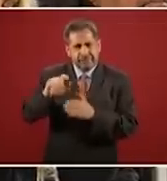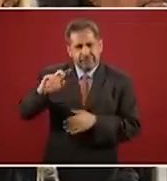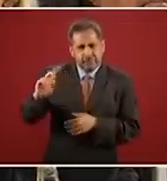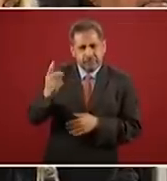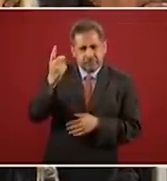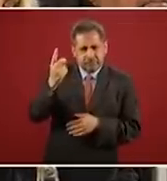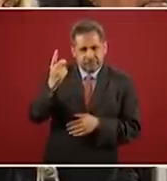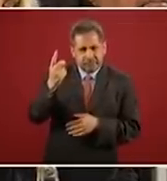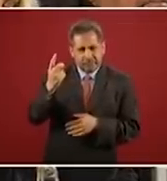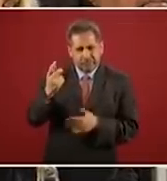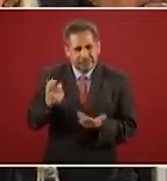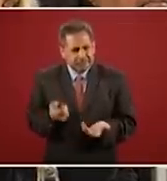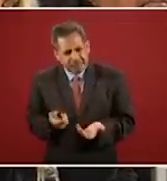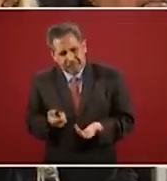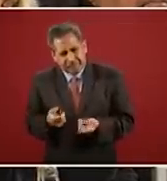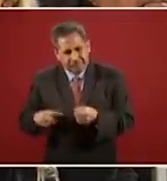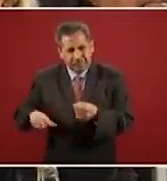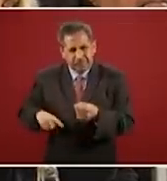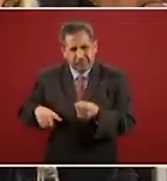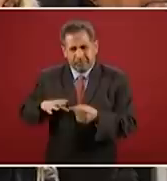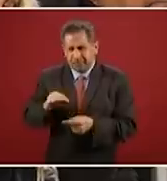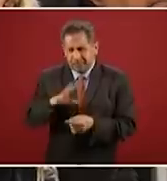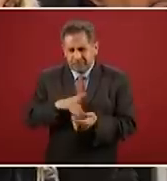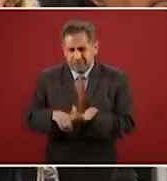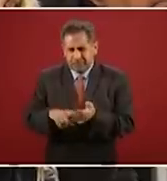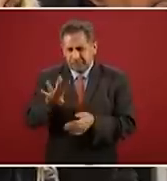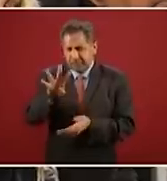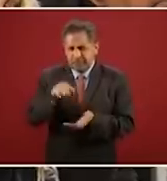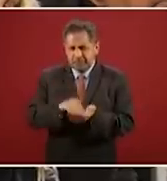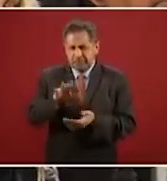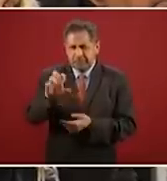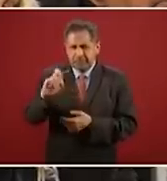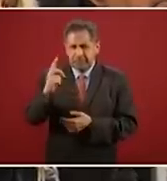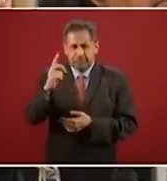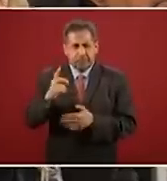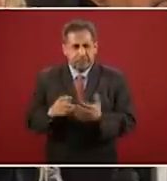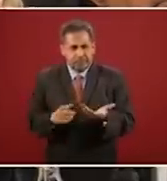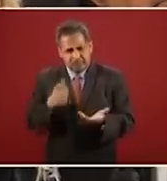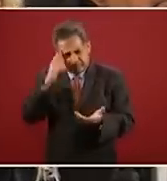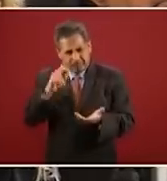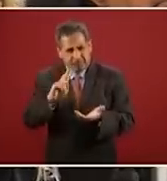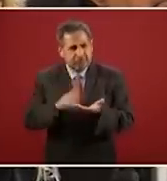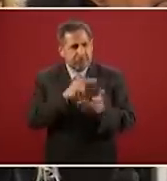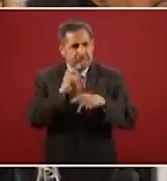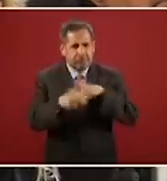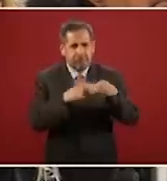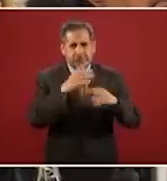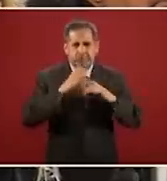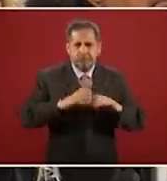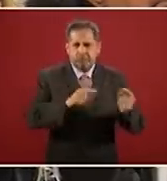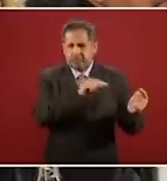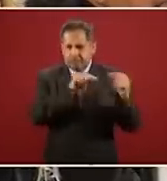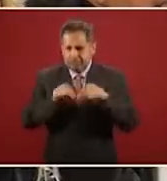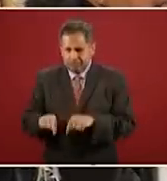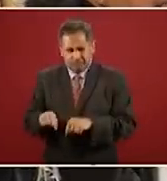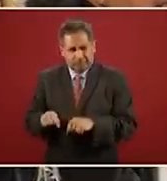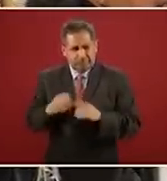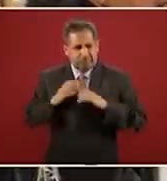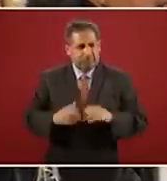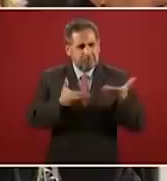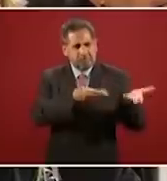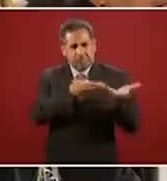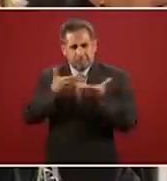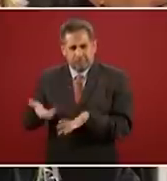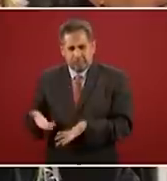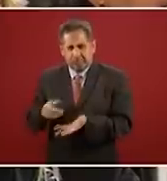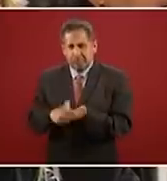35,460 millones de dólares. Presidente, su gobierno no tiene $4,500 para repatriar ese cuerpo. Este hombre